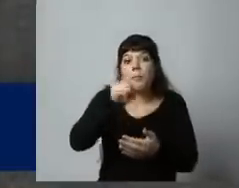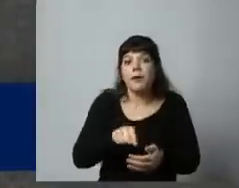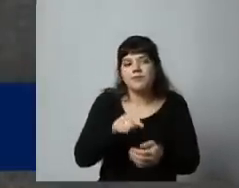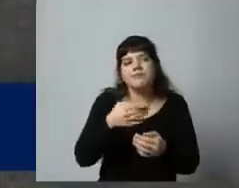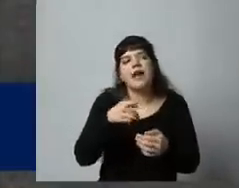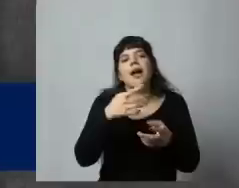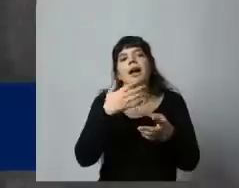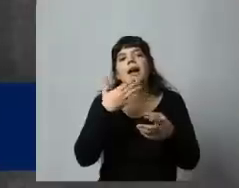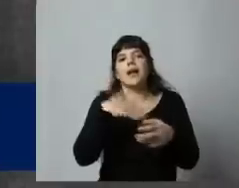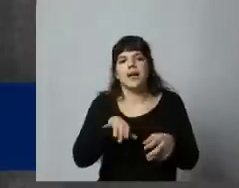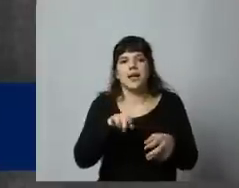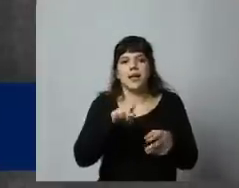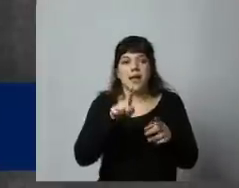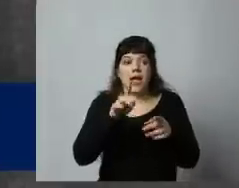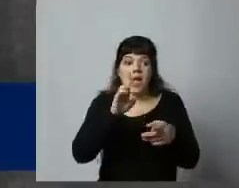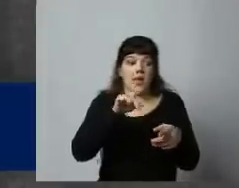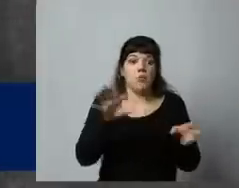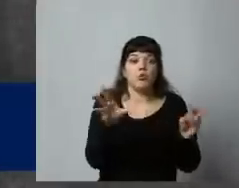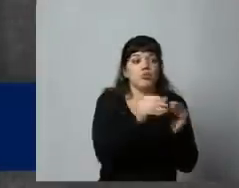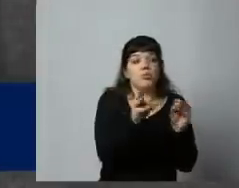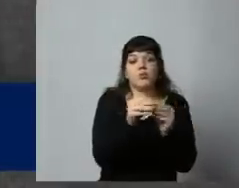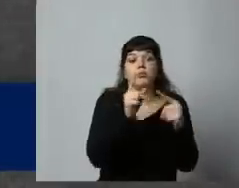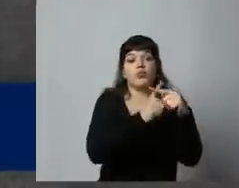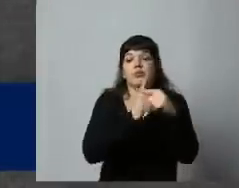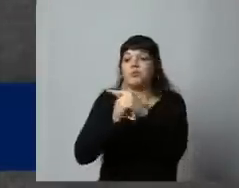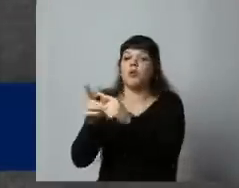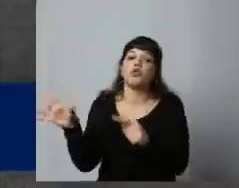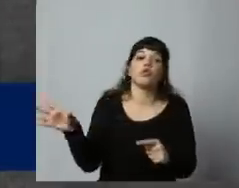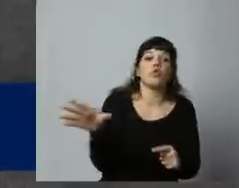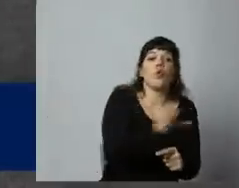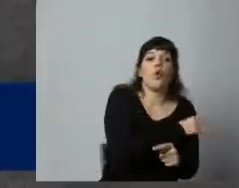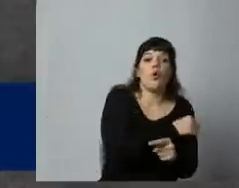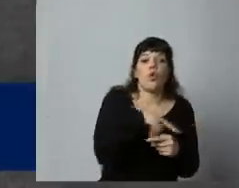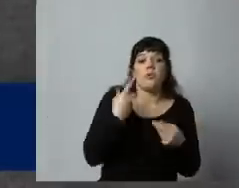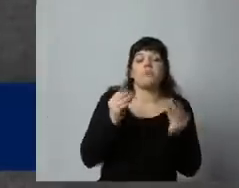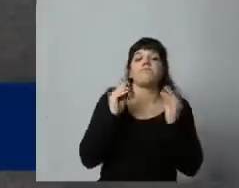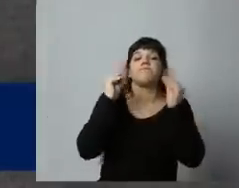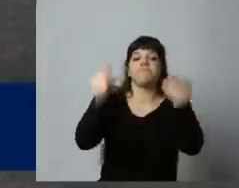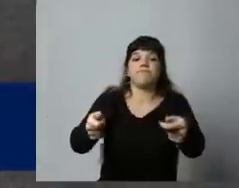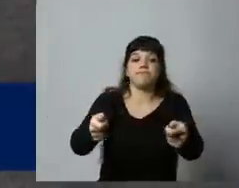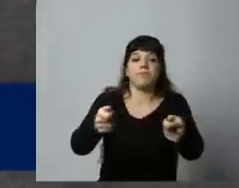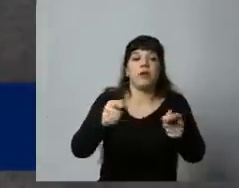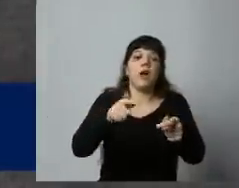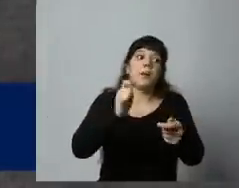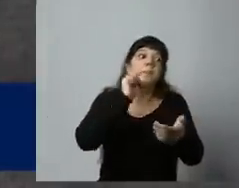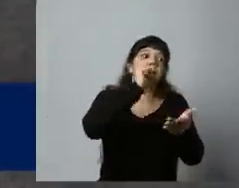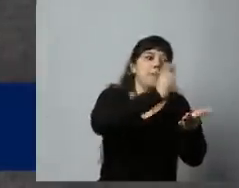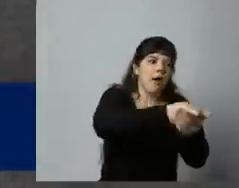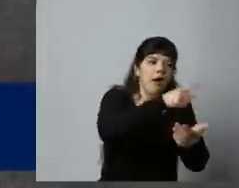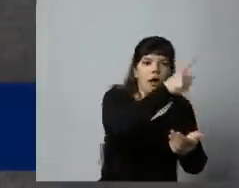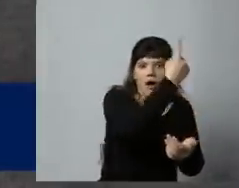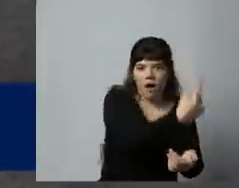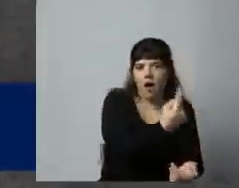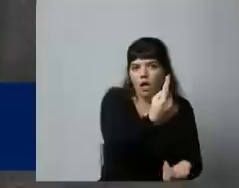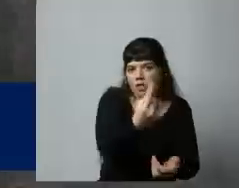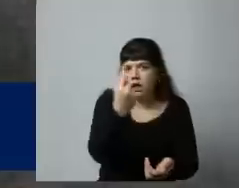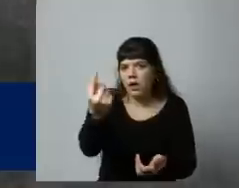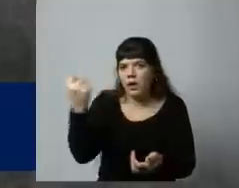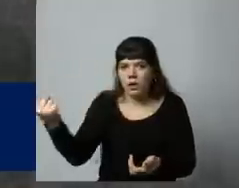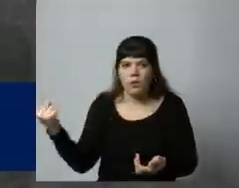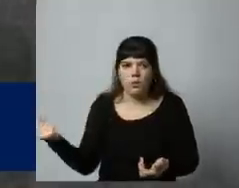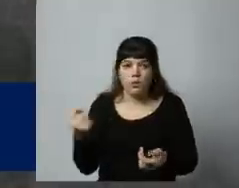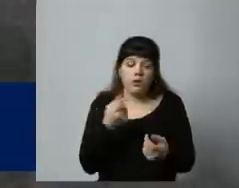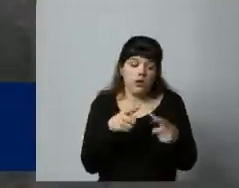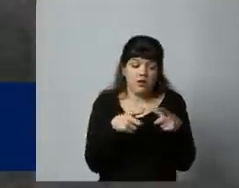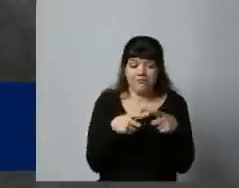que suma todas las boletas se le entrega esas partidas paga los proveedores cada una de esas